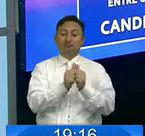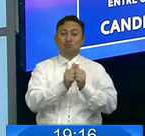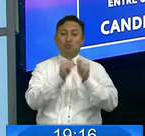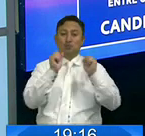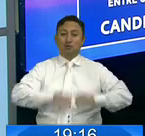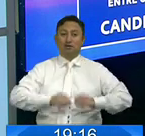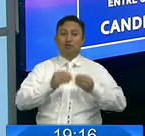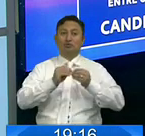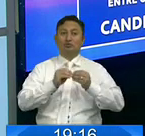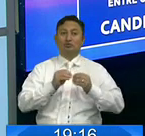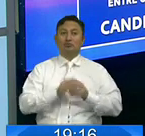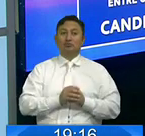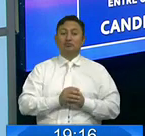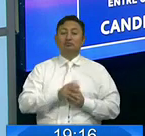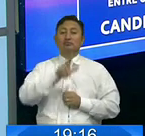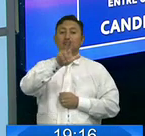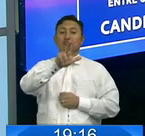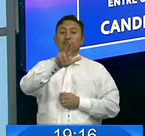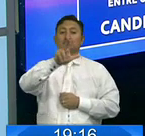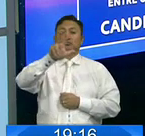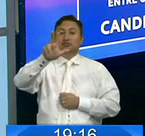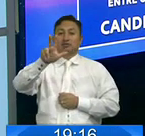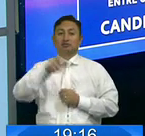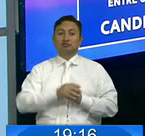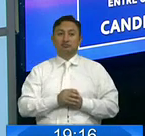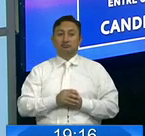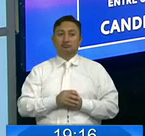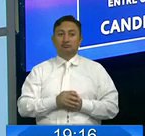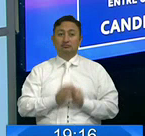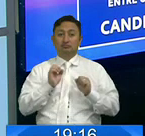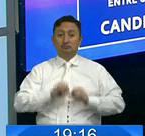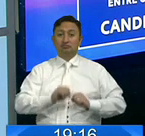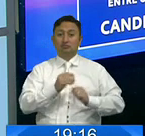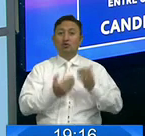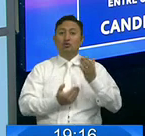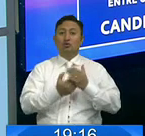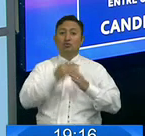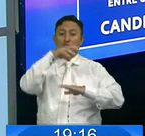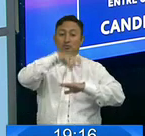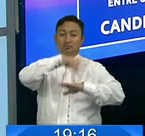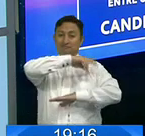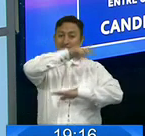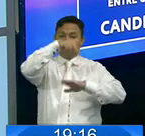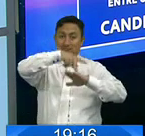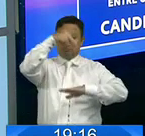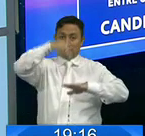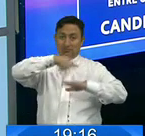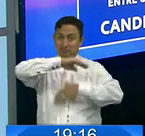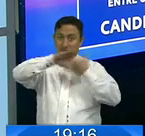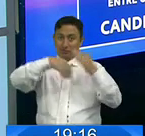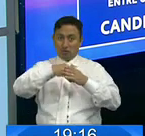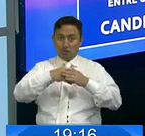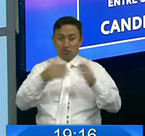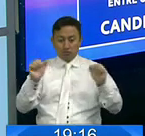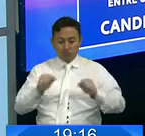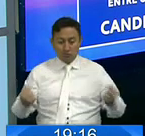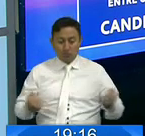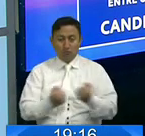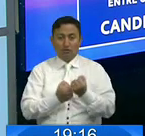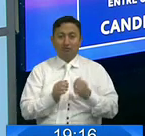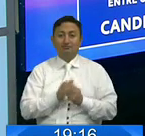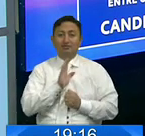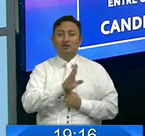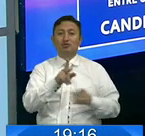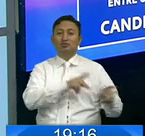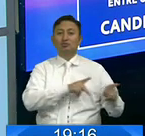Podemos, lista 33. Aplicar energías libres en toda la provincia de Pichincha es una de las propuestas que contempla el plan de